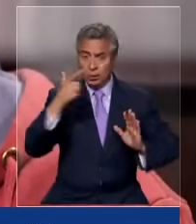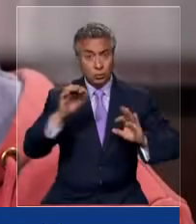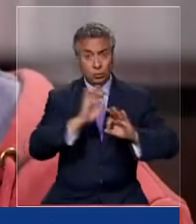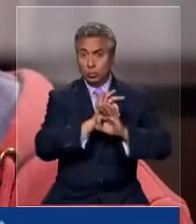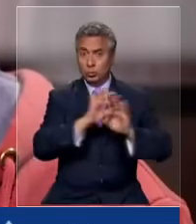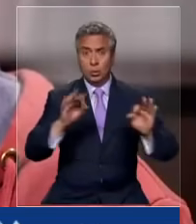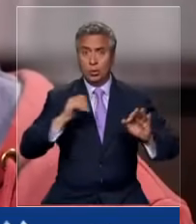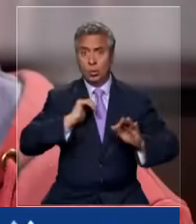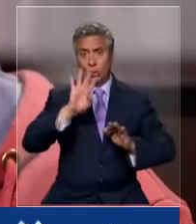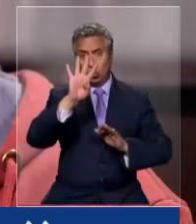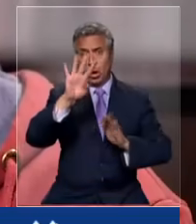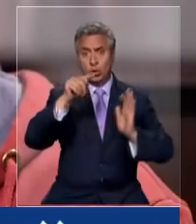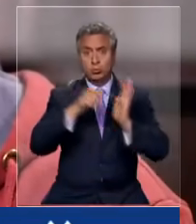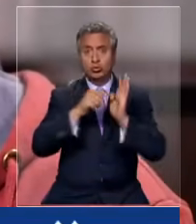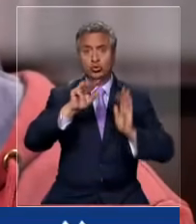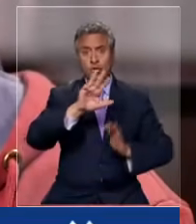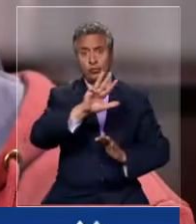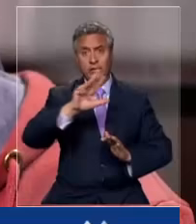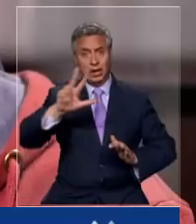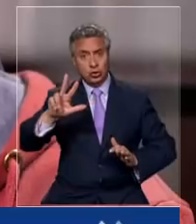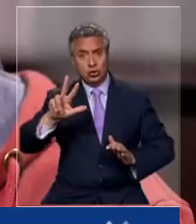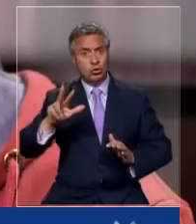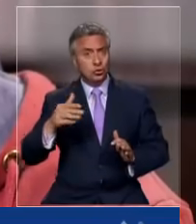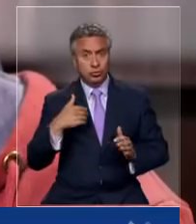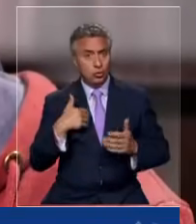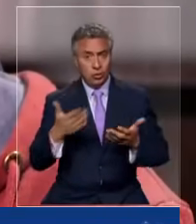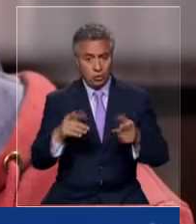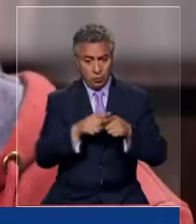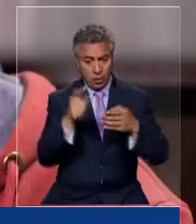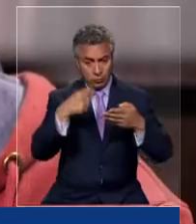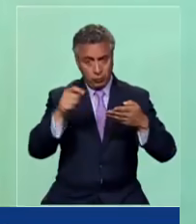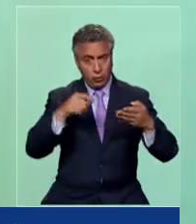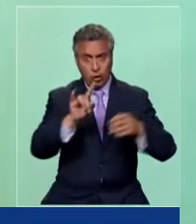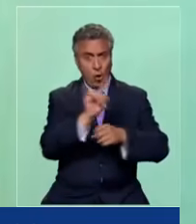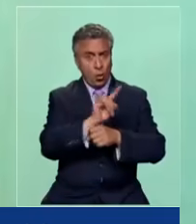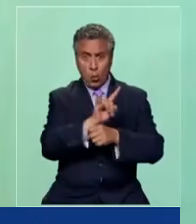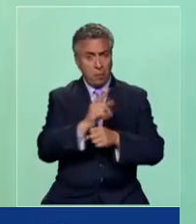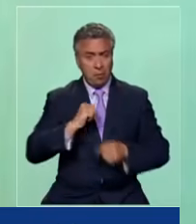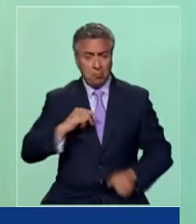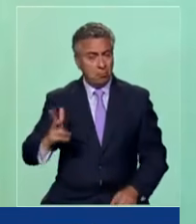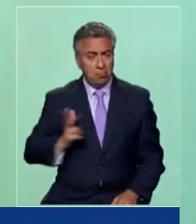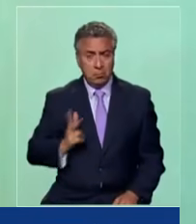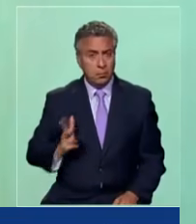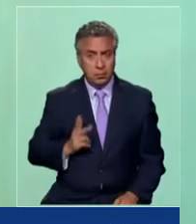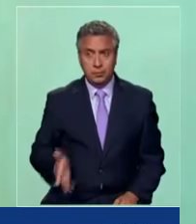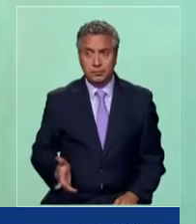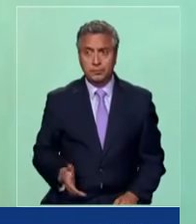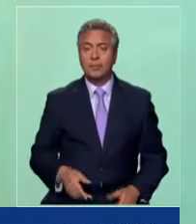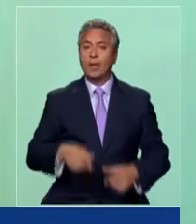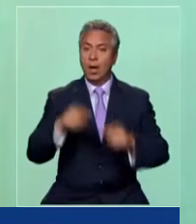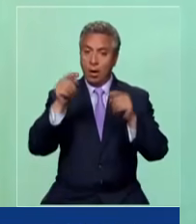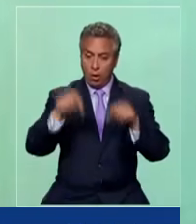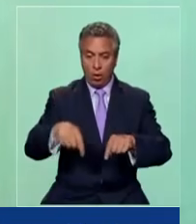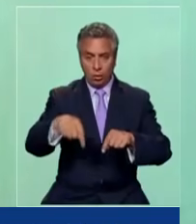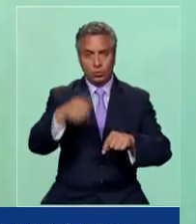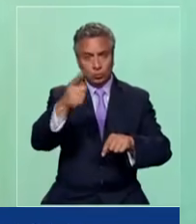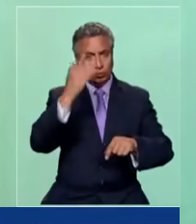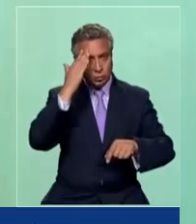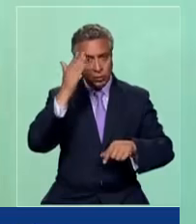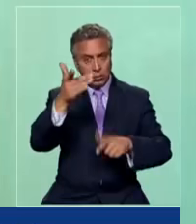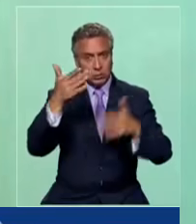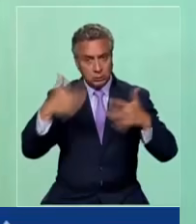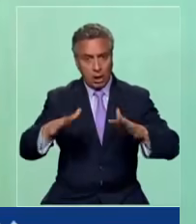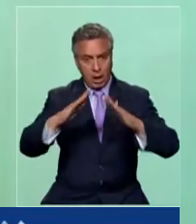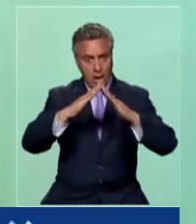Tenía 4.98 en calificación de Uber. Hoy en día, tú ya estando en tu casa,